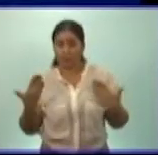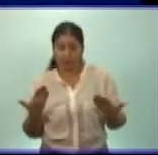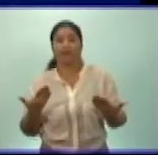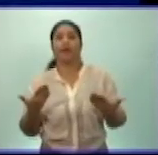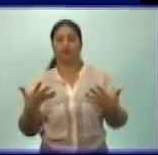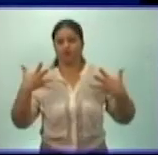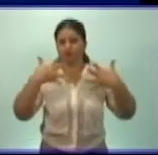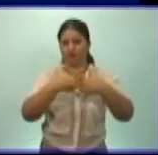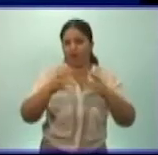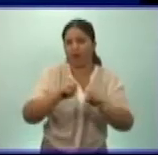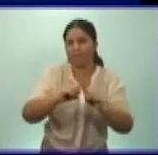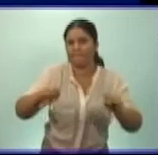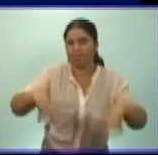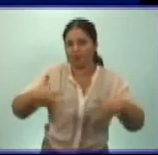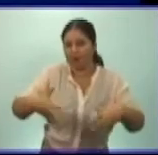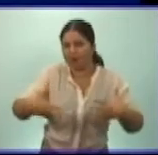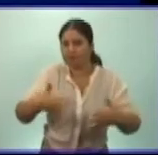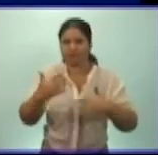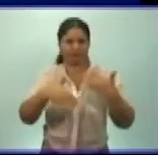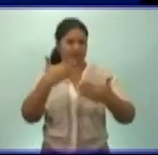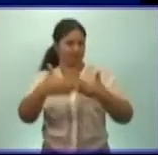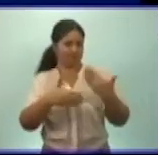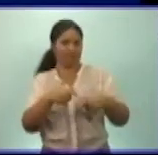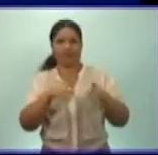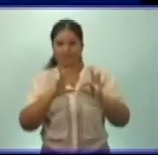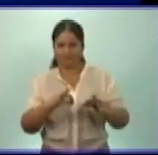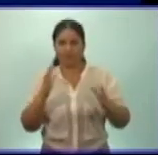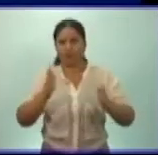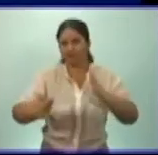consideraciones de tipo moral.